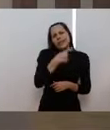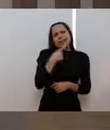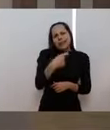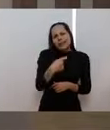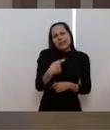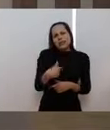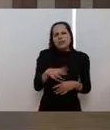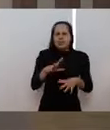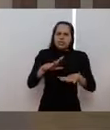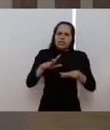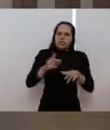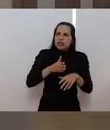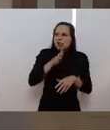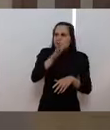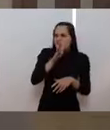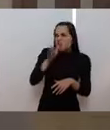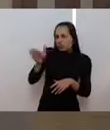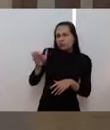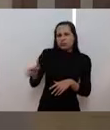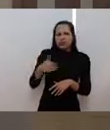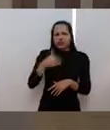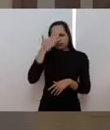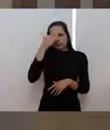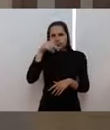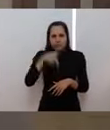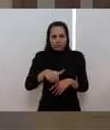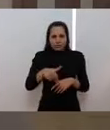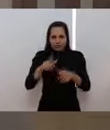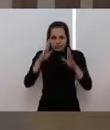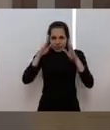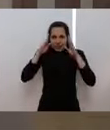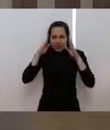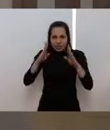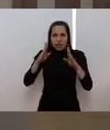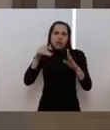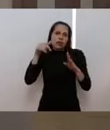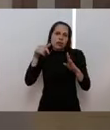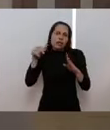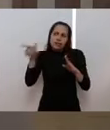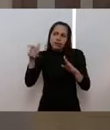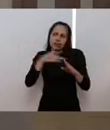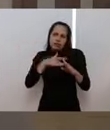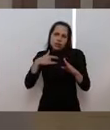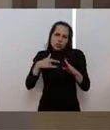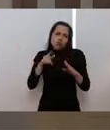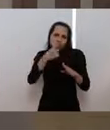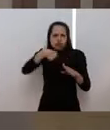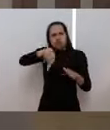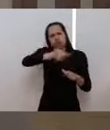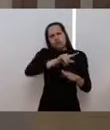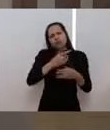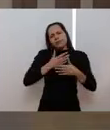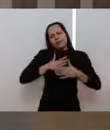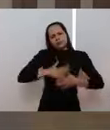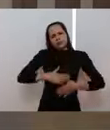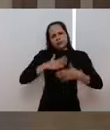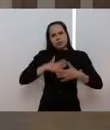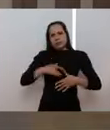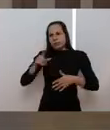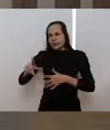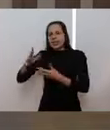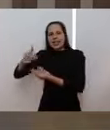y esas consultas no se prestan en los establecimientos de salud entonces para tranquilidad de ustedes la dirección de sanidad